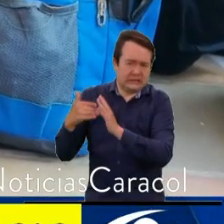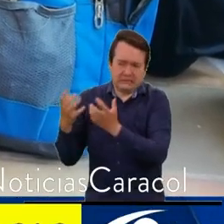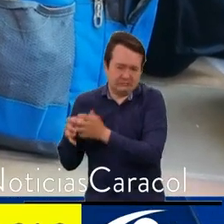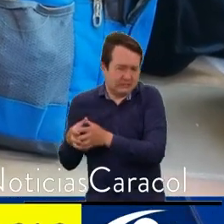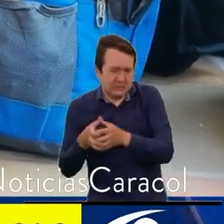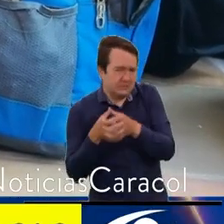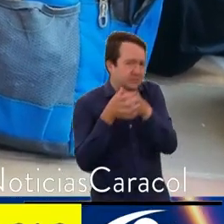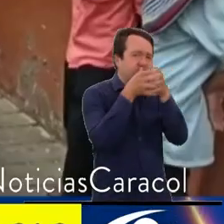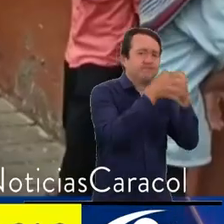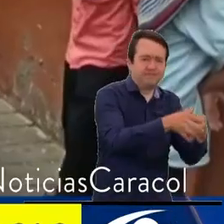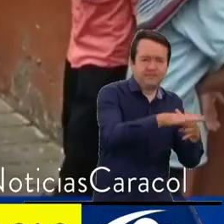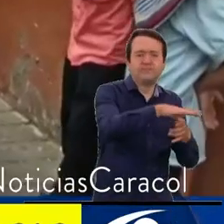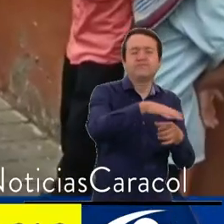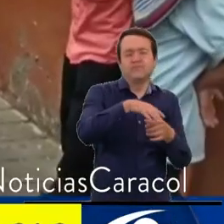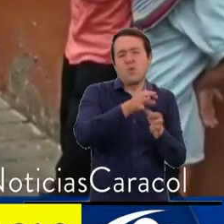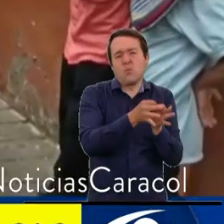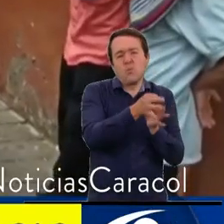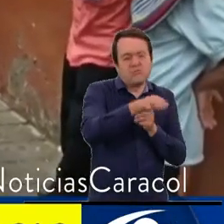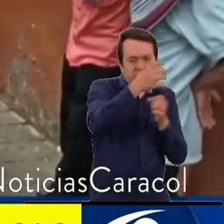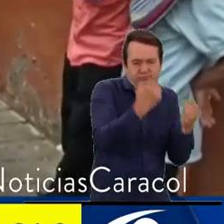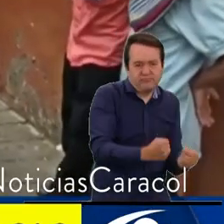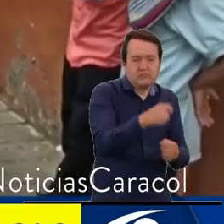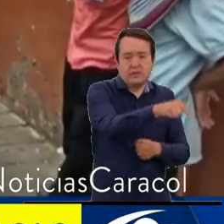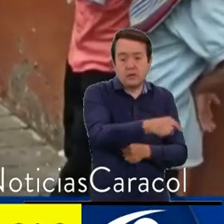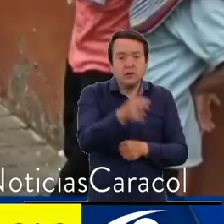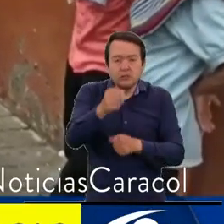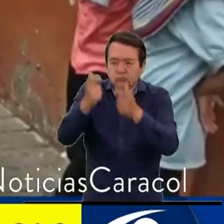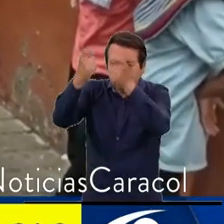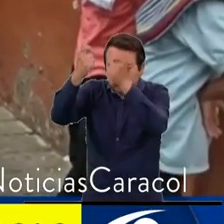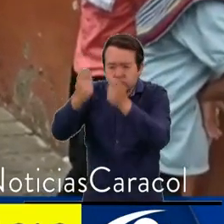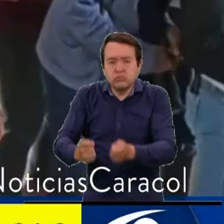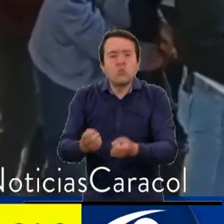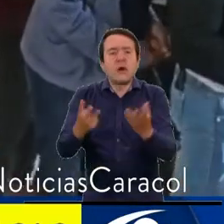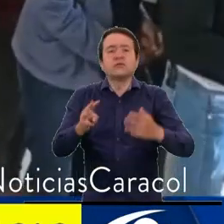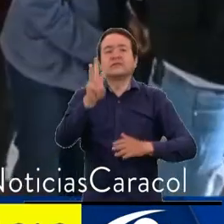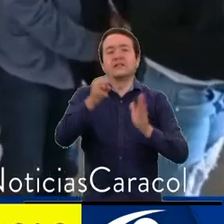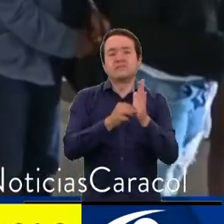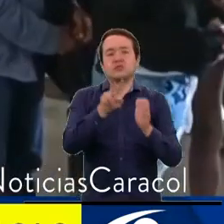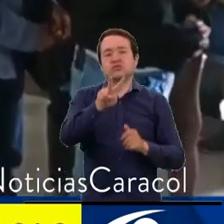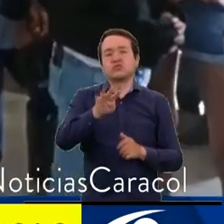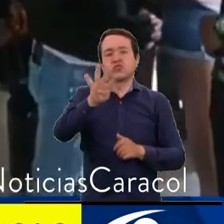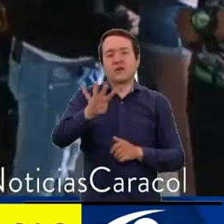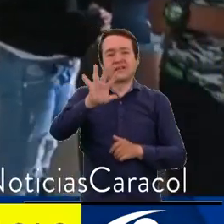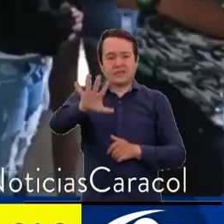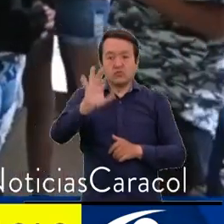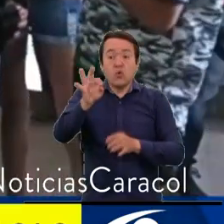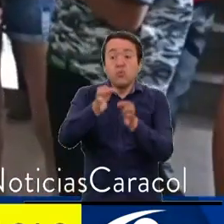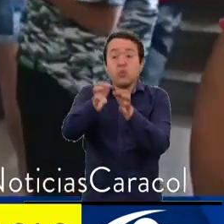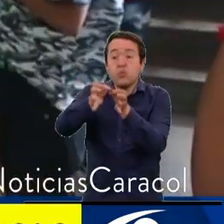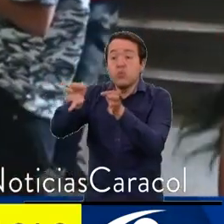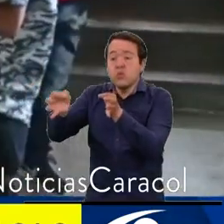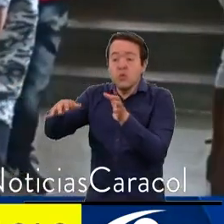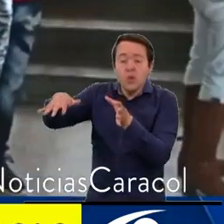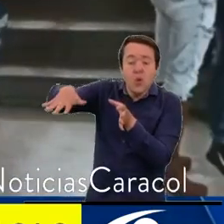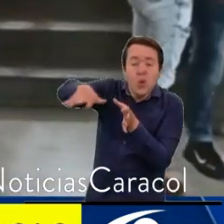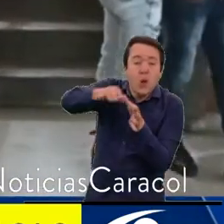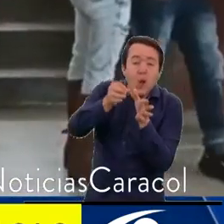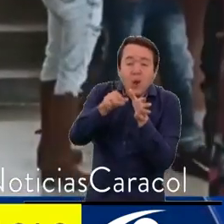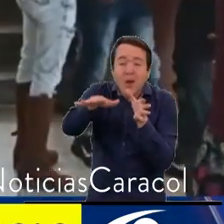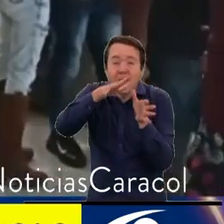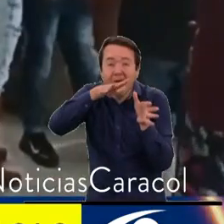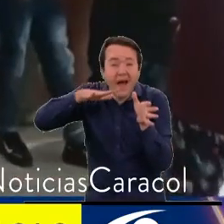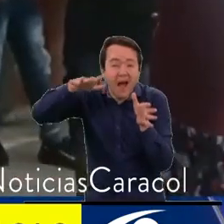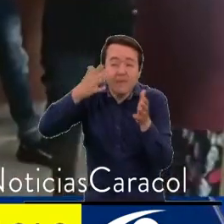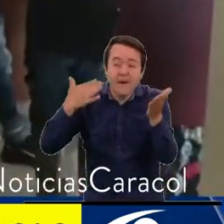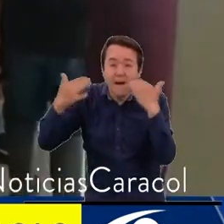autoridades, en total son 3.245 personas que han llegado de 28 veredas al casco urbano y en este momento permanecen